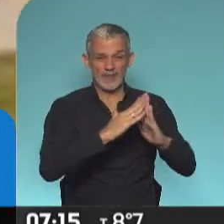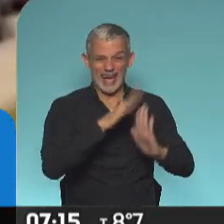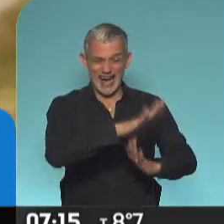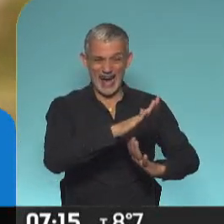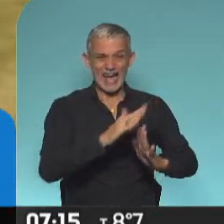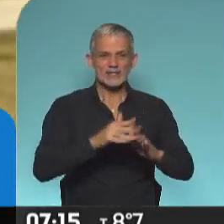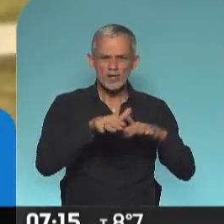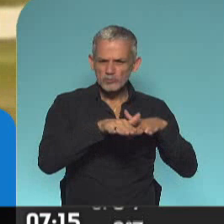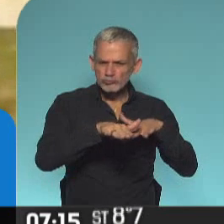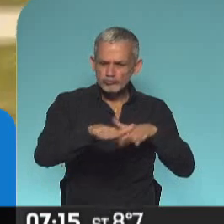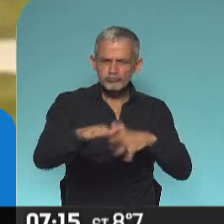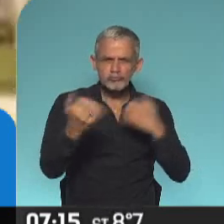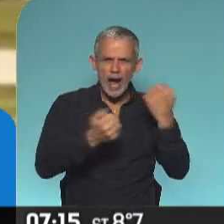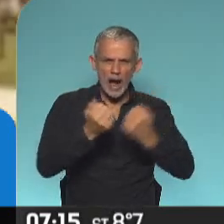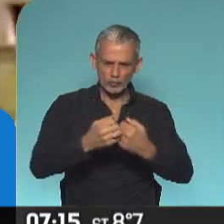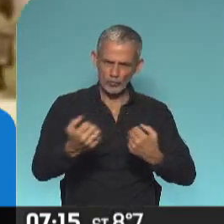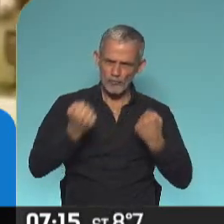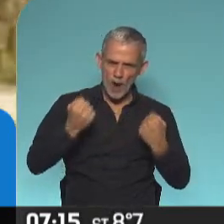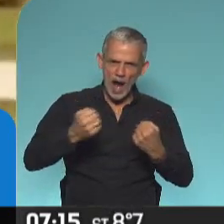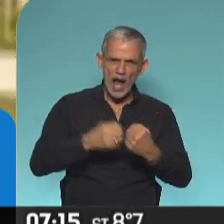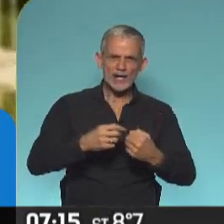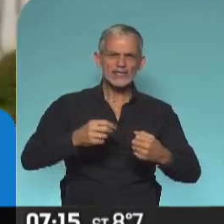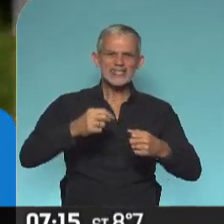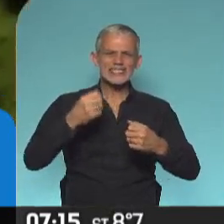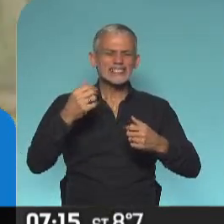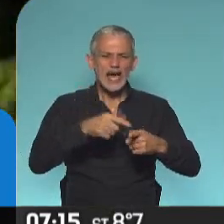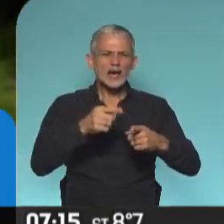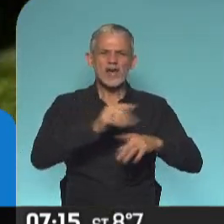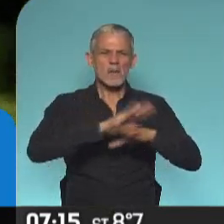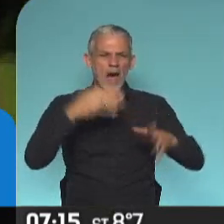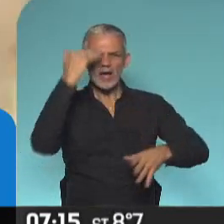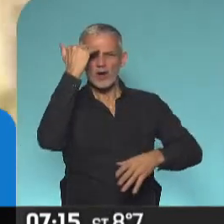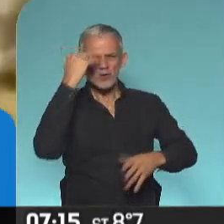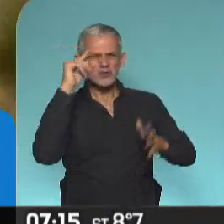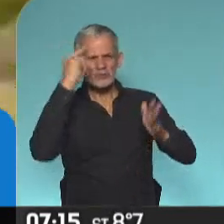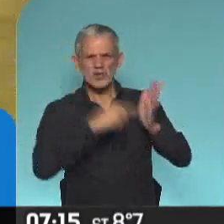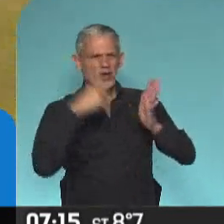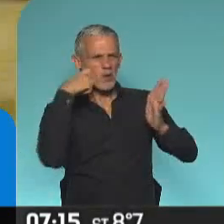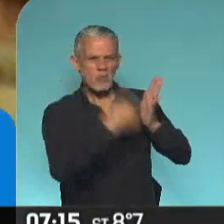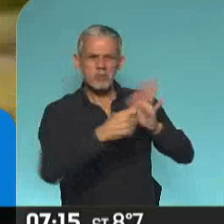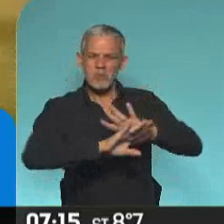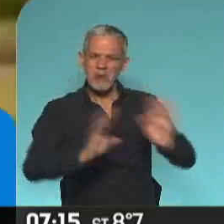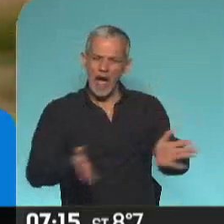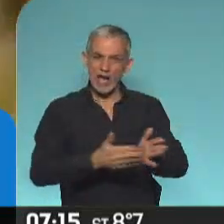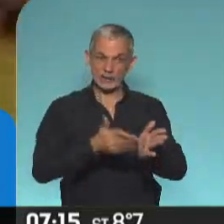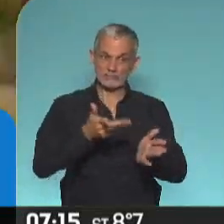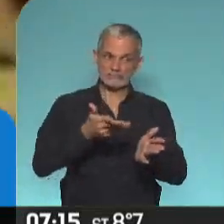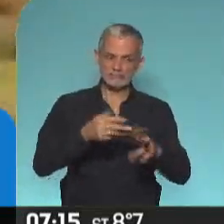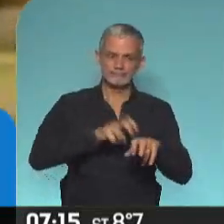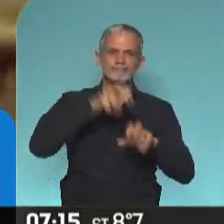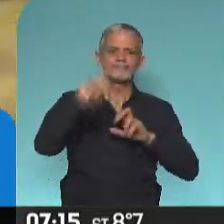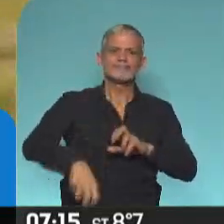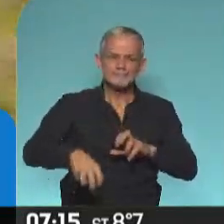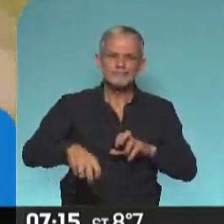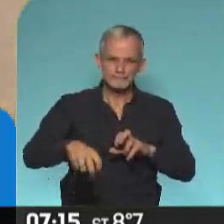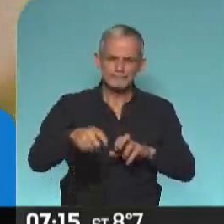que las consignas fueron muy fuertes. Señores jueces, dejen de violar la Constitución. Esto tiene que ver con el per saltum presentado, ahora